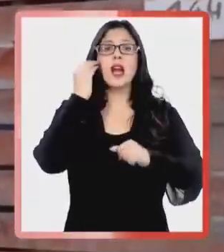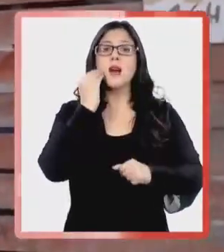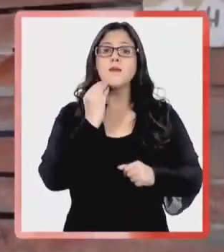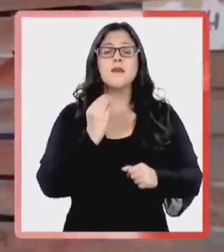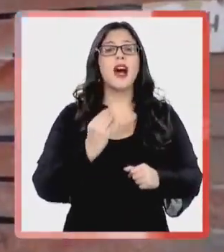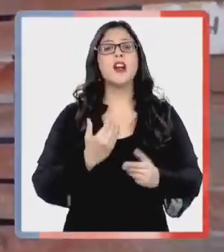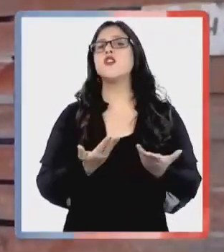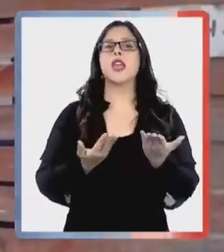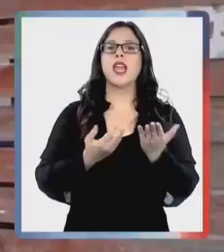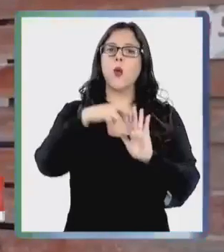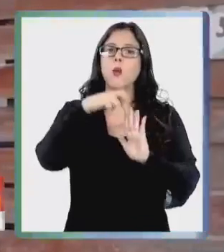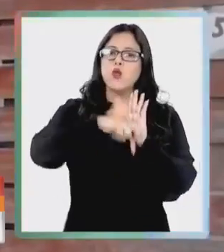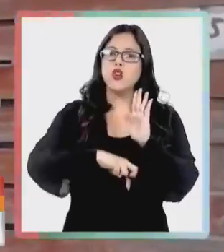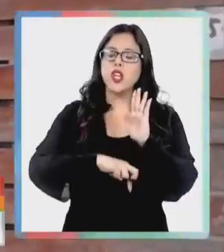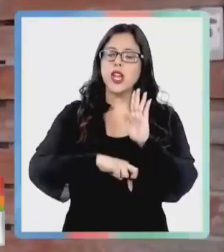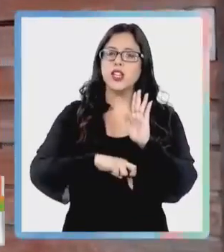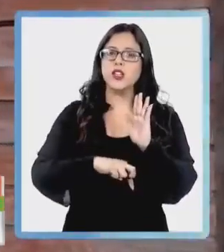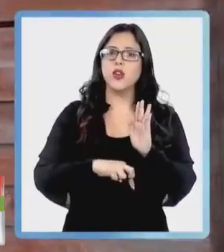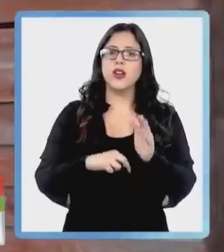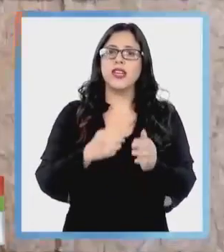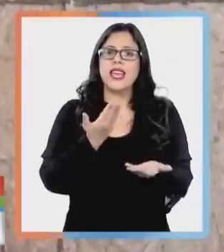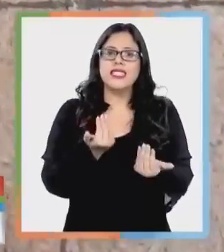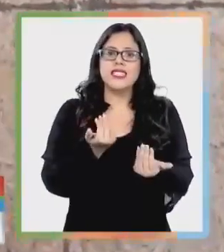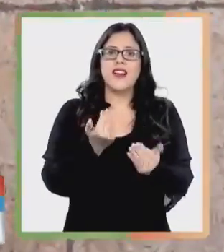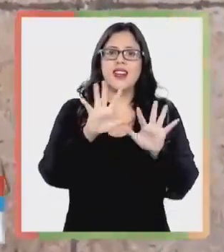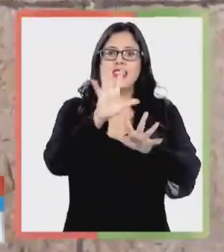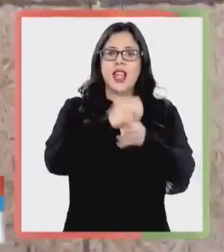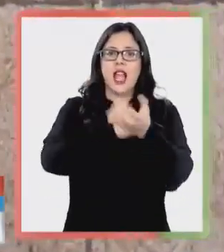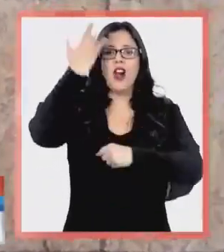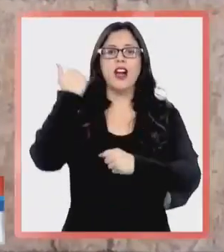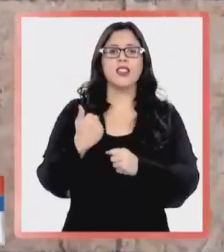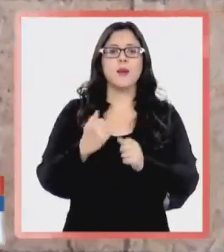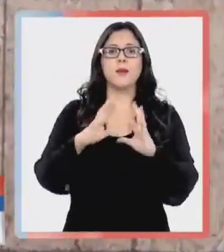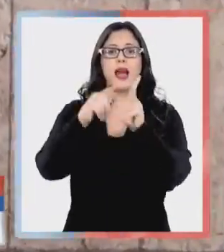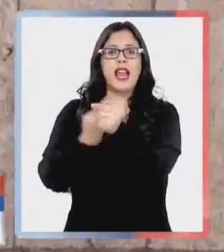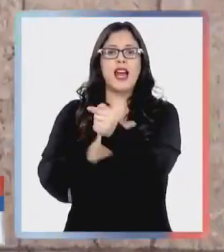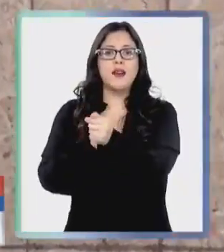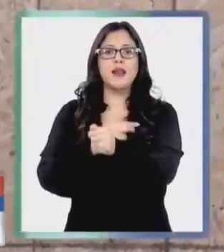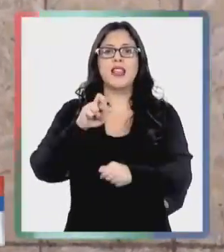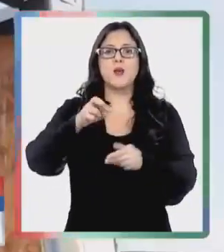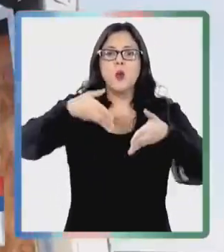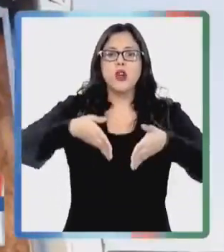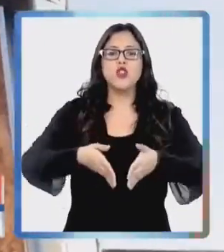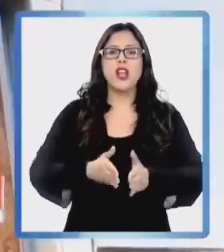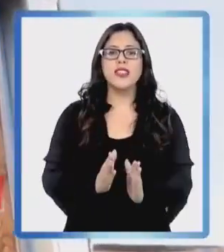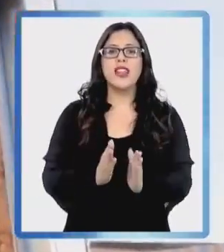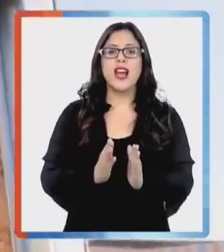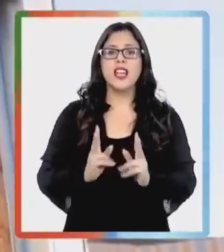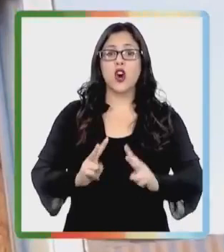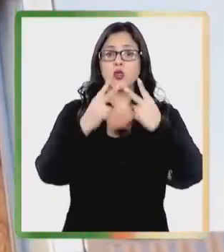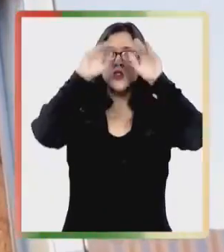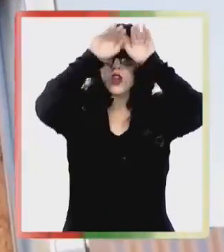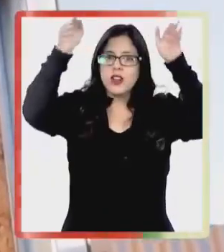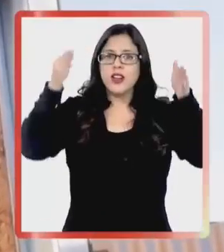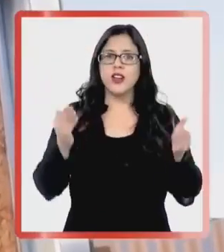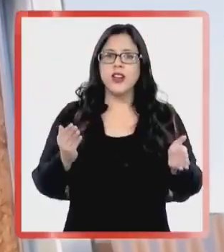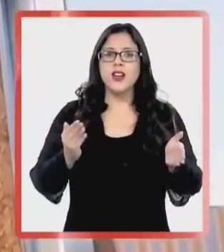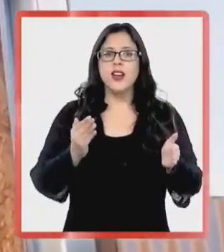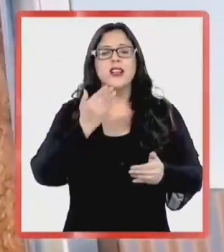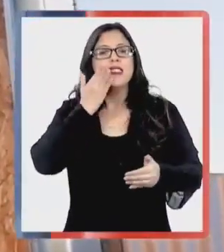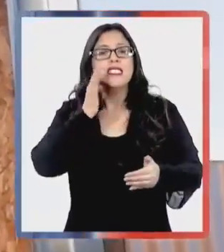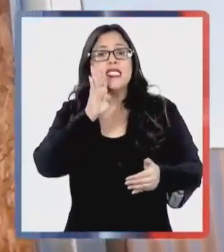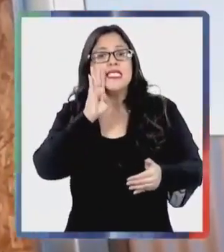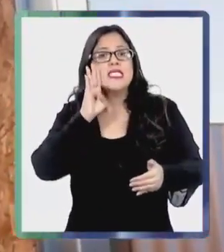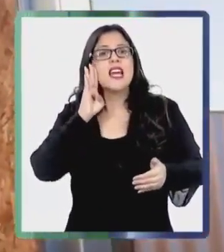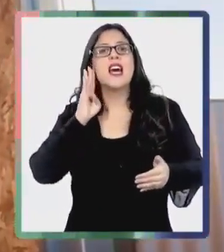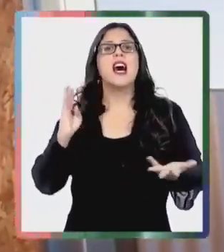ejecución de una obra anhelada hace más de 10 años para las familias prioritarias de Puerto Natales. la construcción de casetas sanitarias